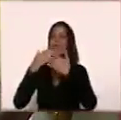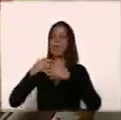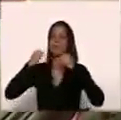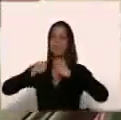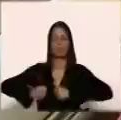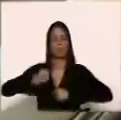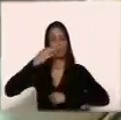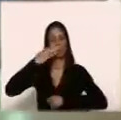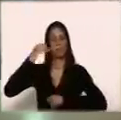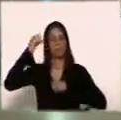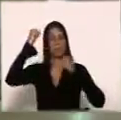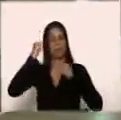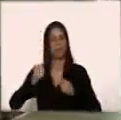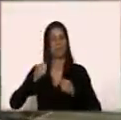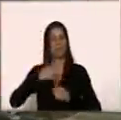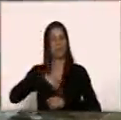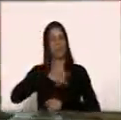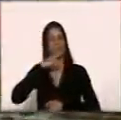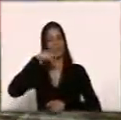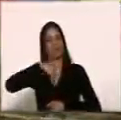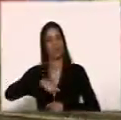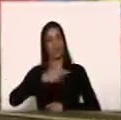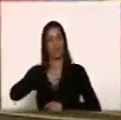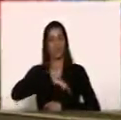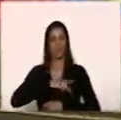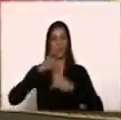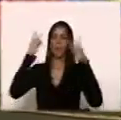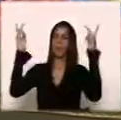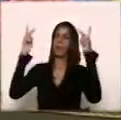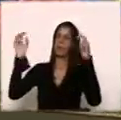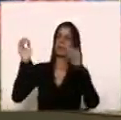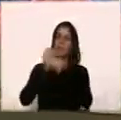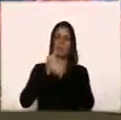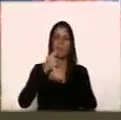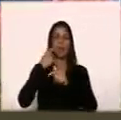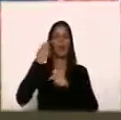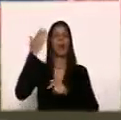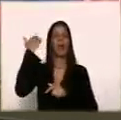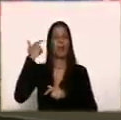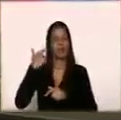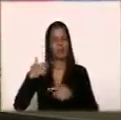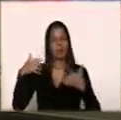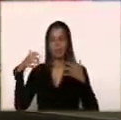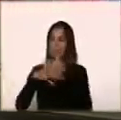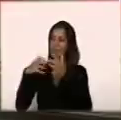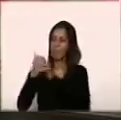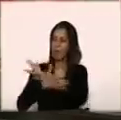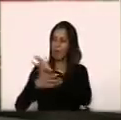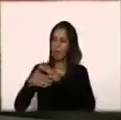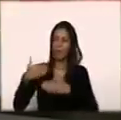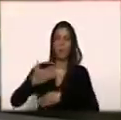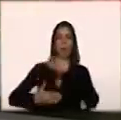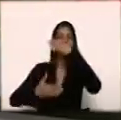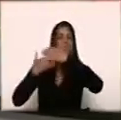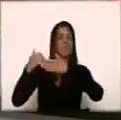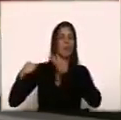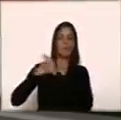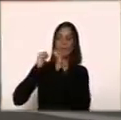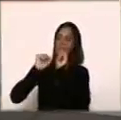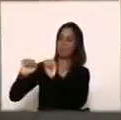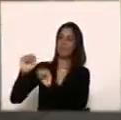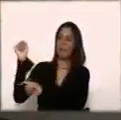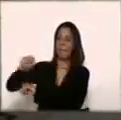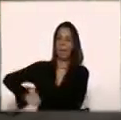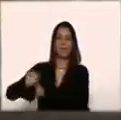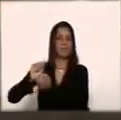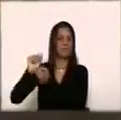será la excepción. También aquí venceremos, como hemos vencido en Guarimba, como hemos vencido en golpe de Estado, como hemos